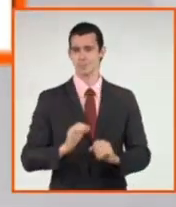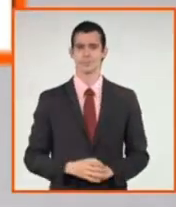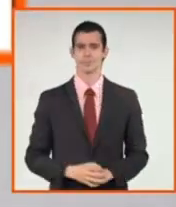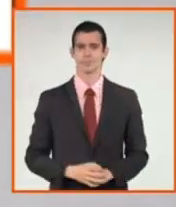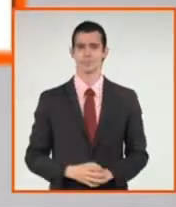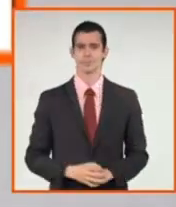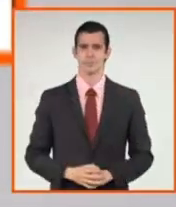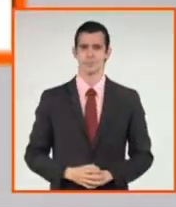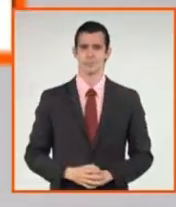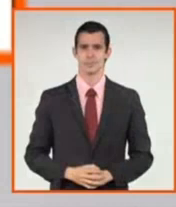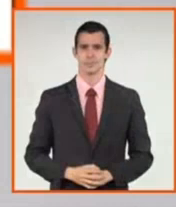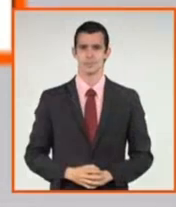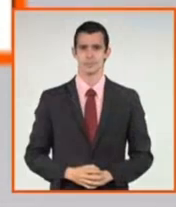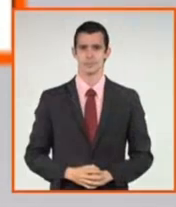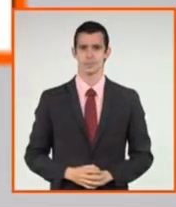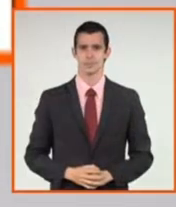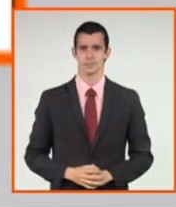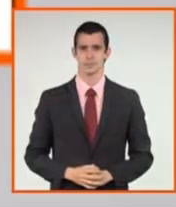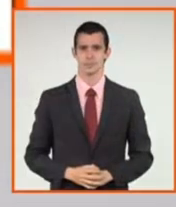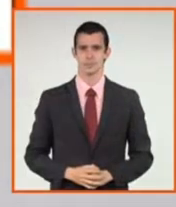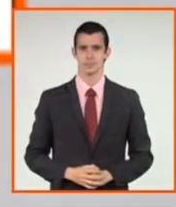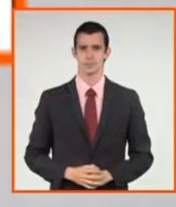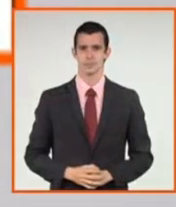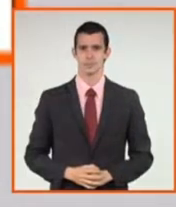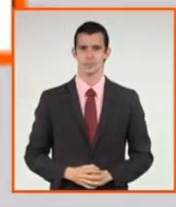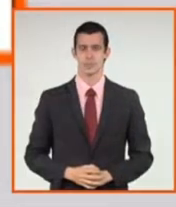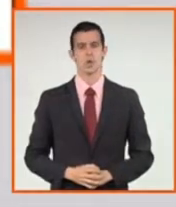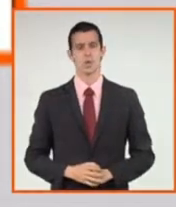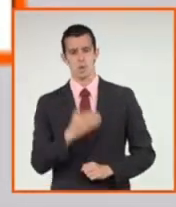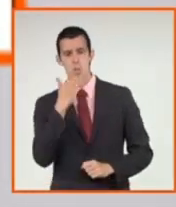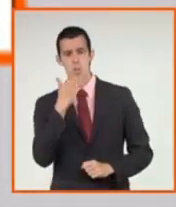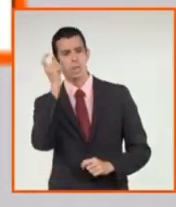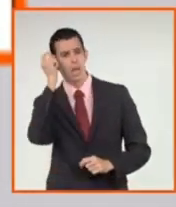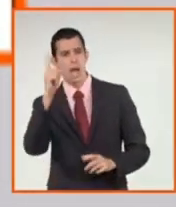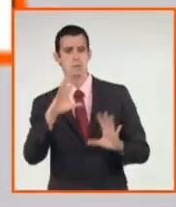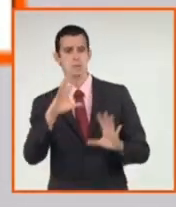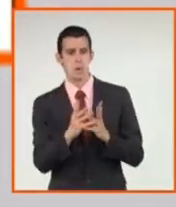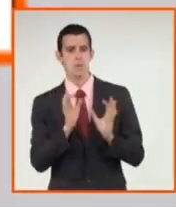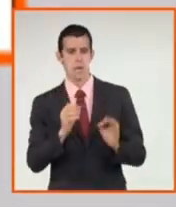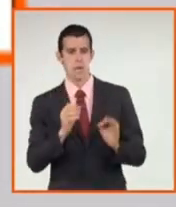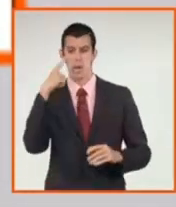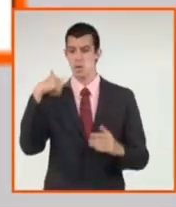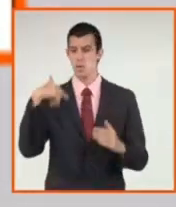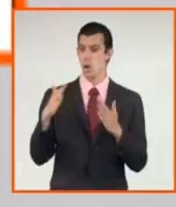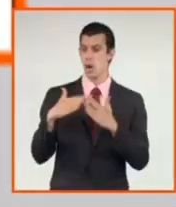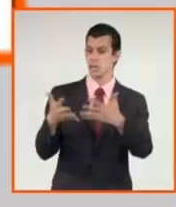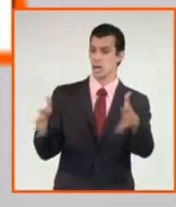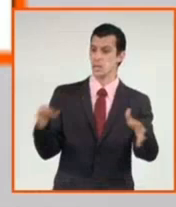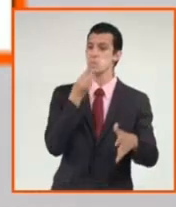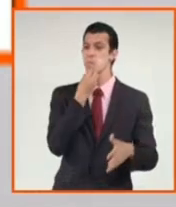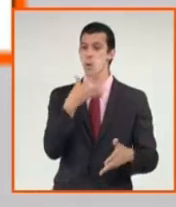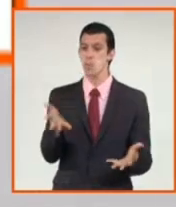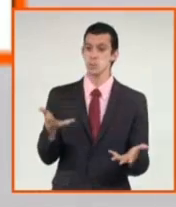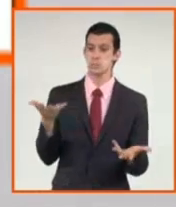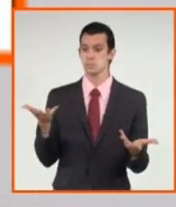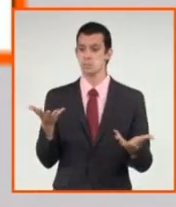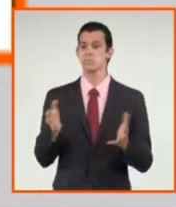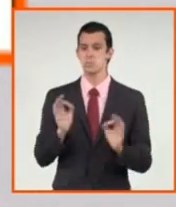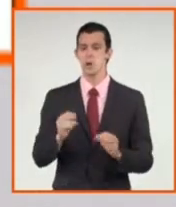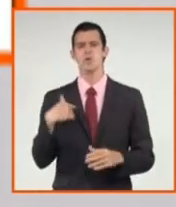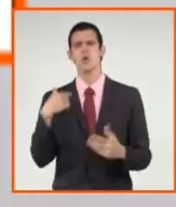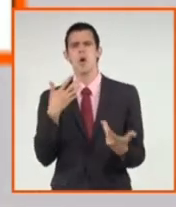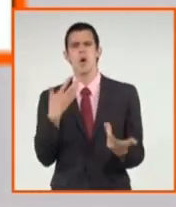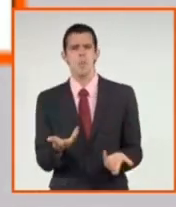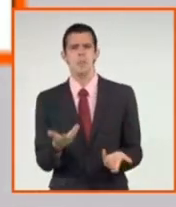y allí solicitar hacer una solicitud de que están interesados en participar en la generación fotovoltaica y dice